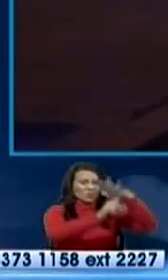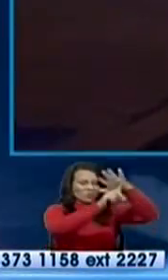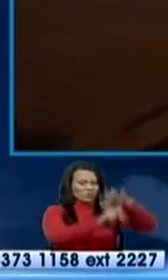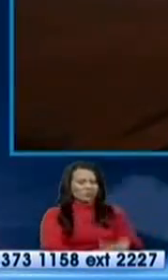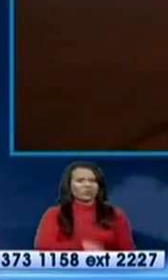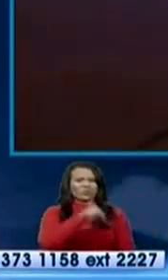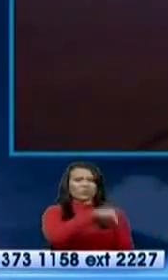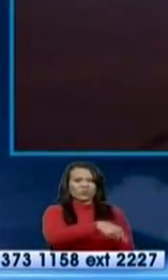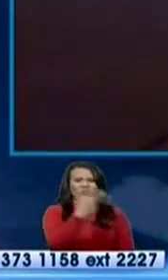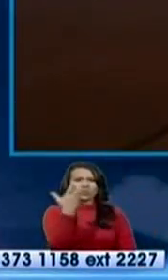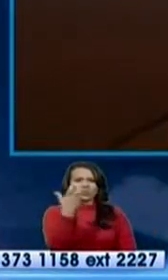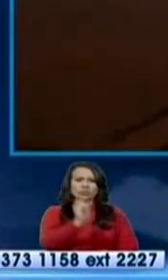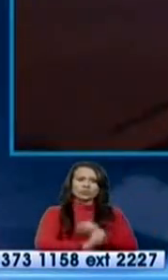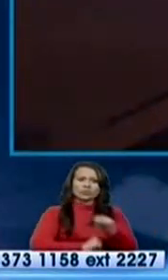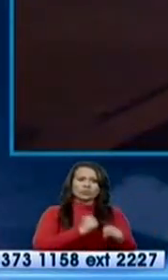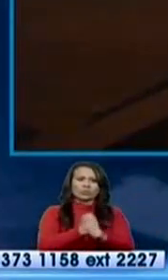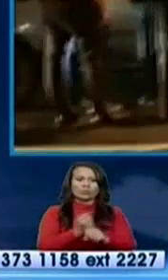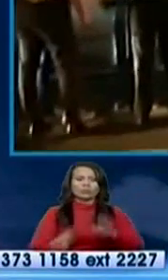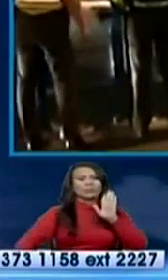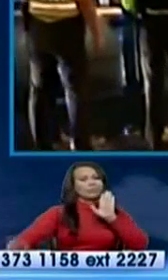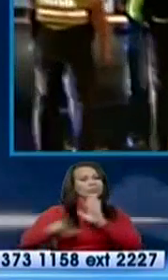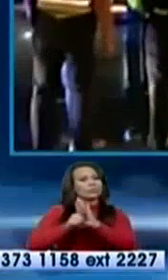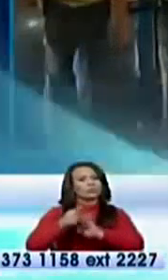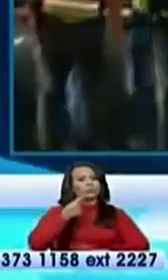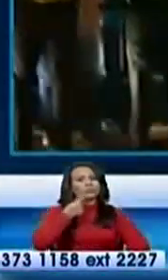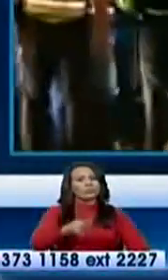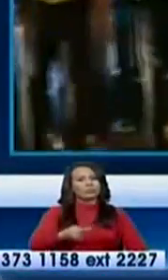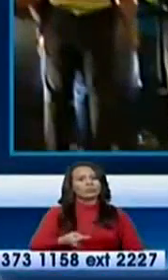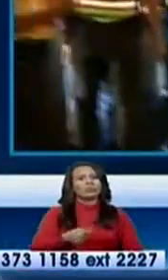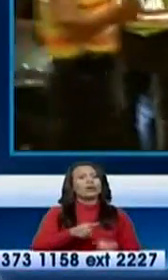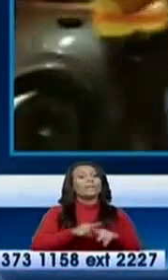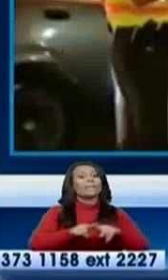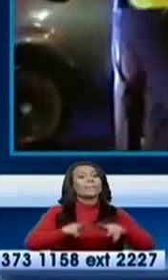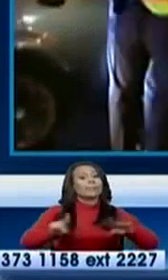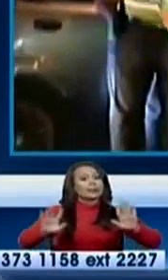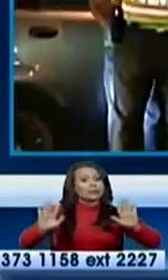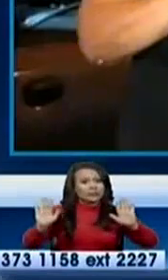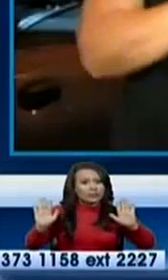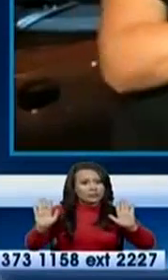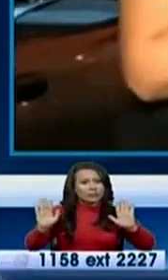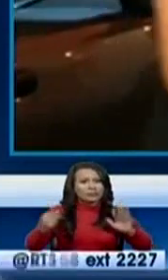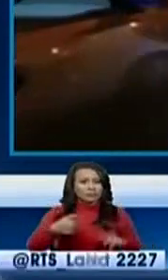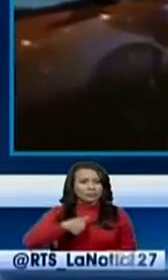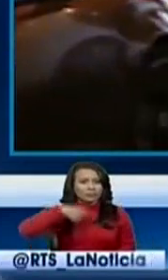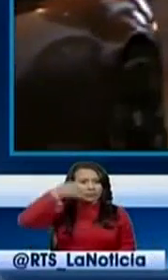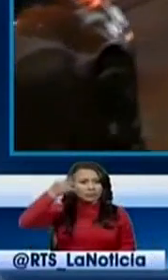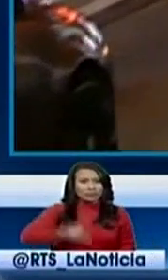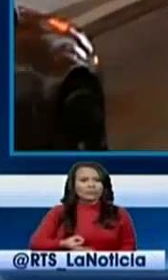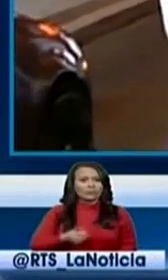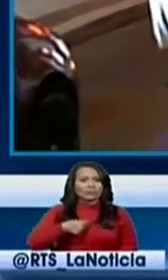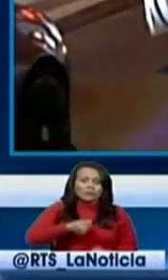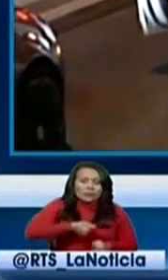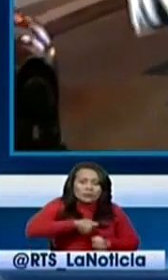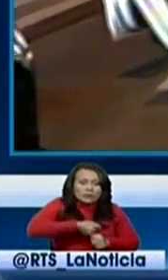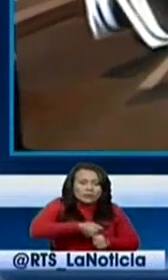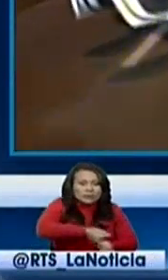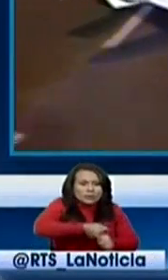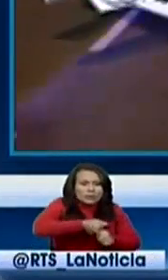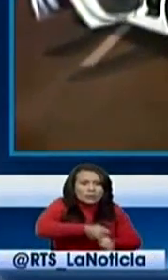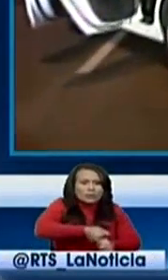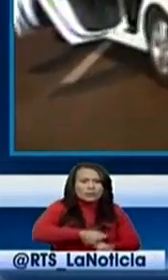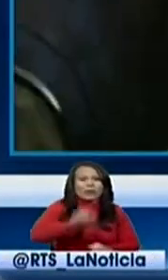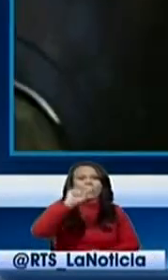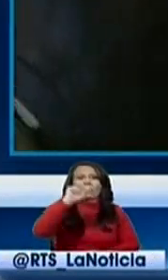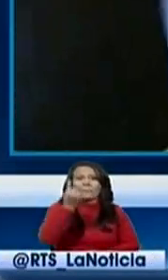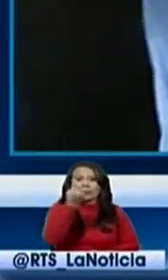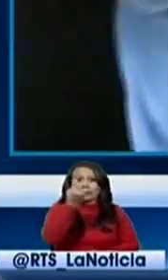años que la ley determina. Pero que en esto estoy insistiendo permanentemente.